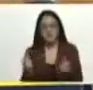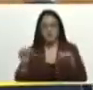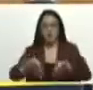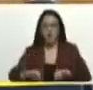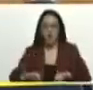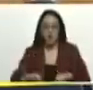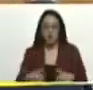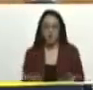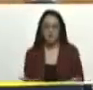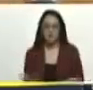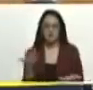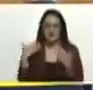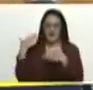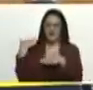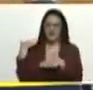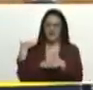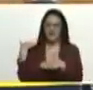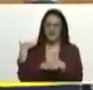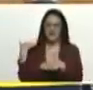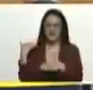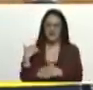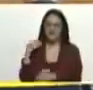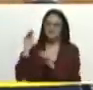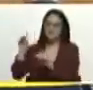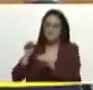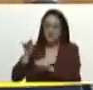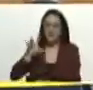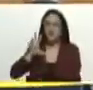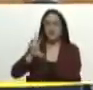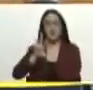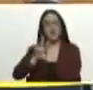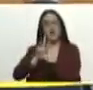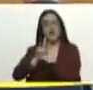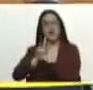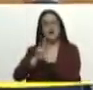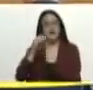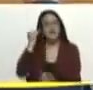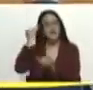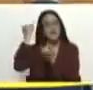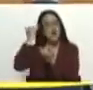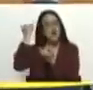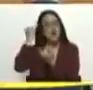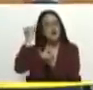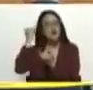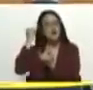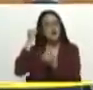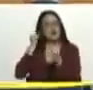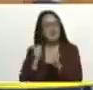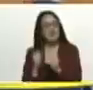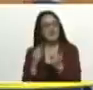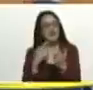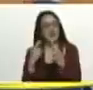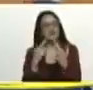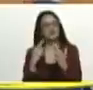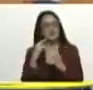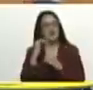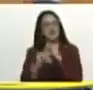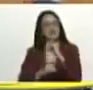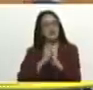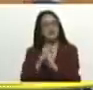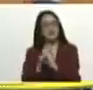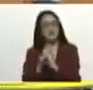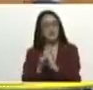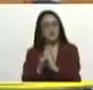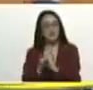Por lo que yo llamo, Lula, la ideologización extrema de las relaciones internacionales.